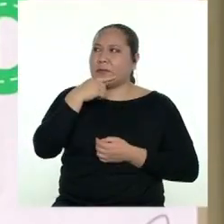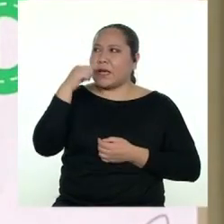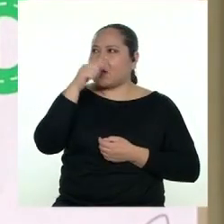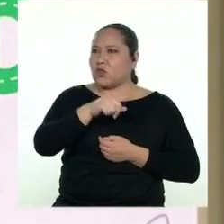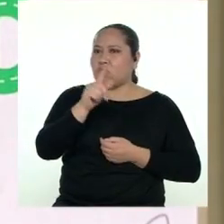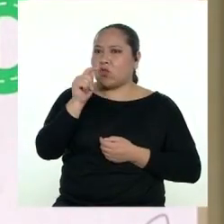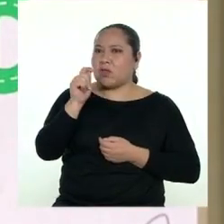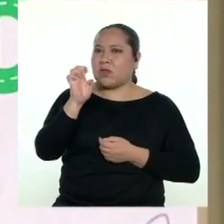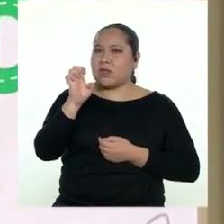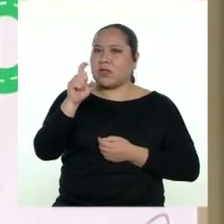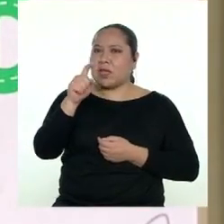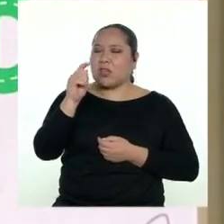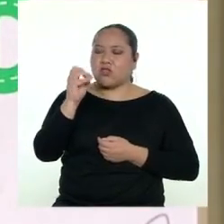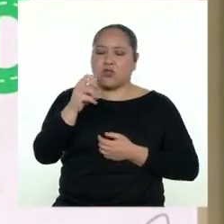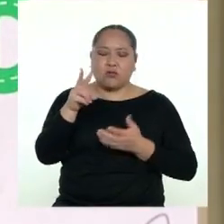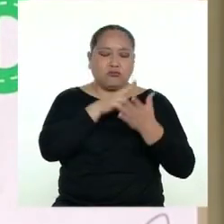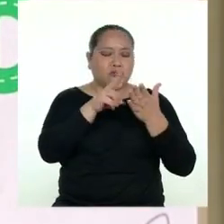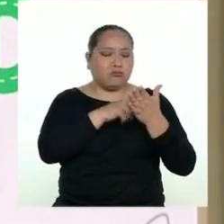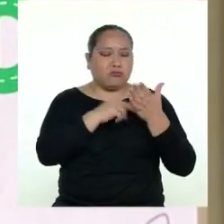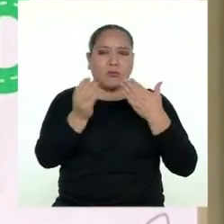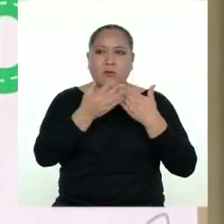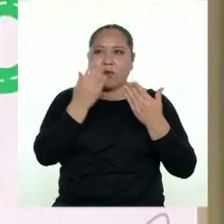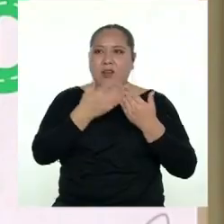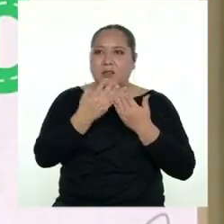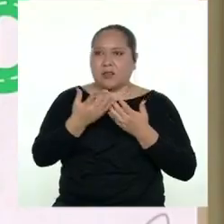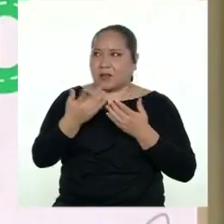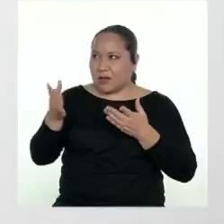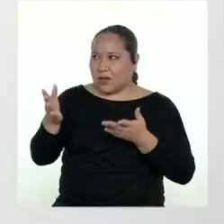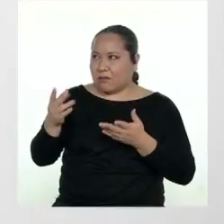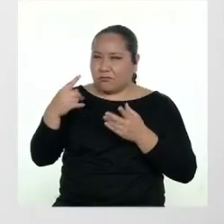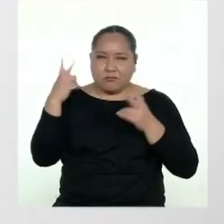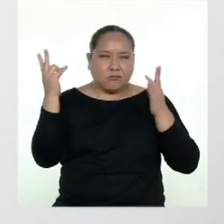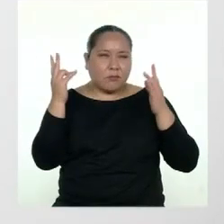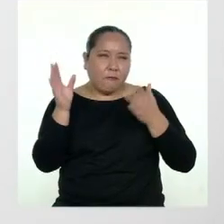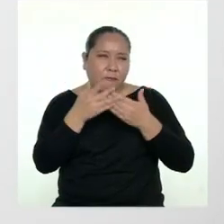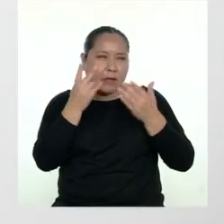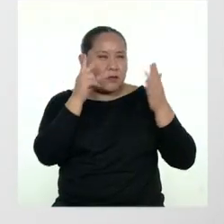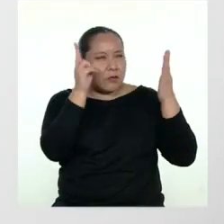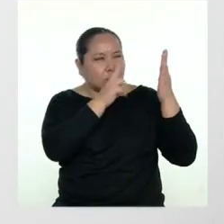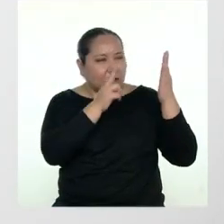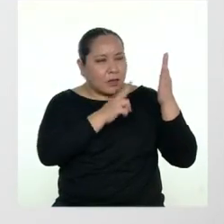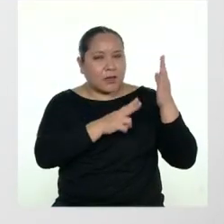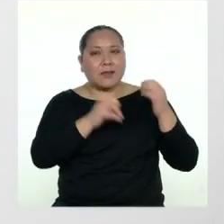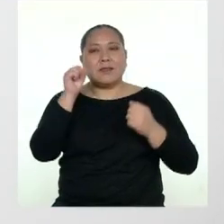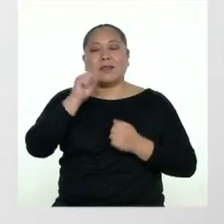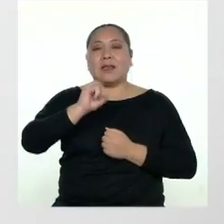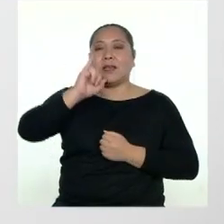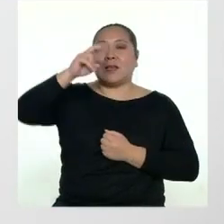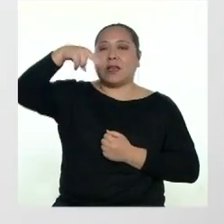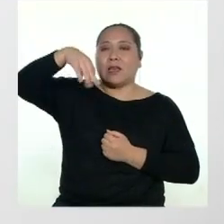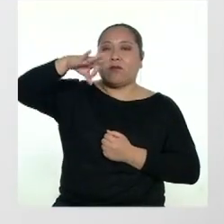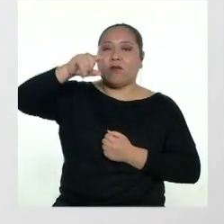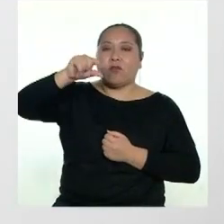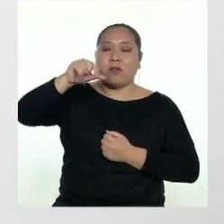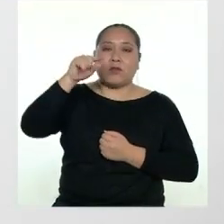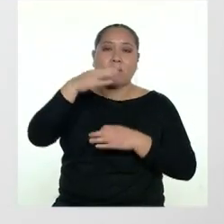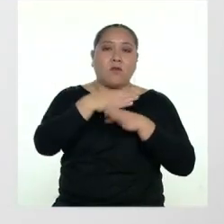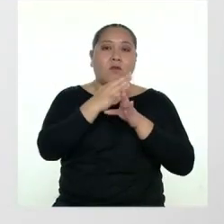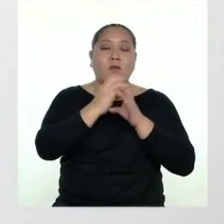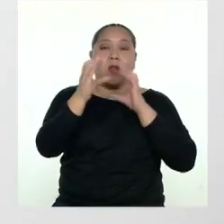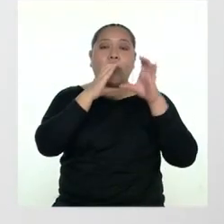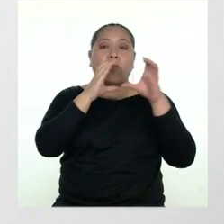un texto de lectura sencilla y que invita a la lectura. Así es. Las infografías son herramientas de